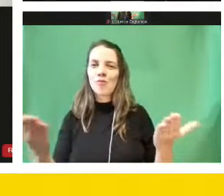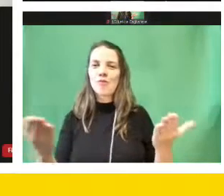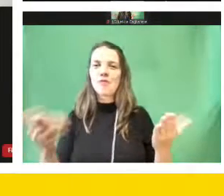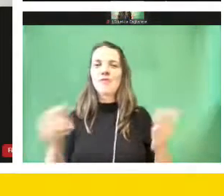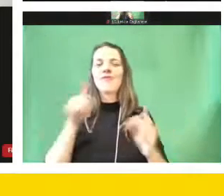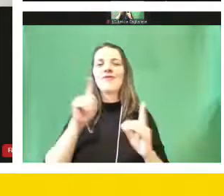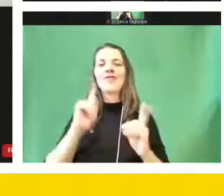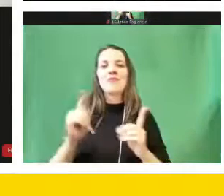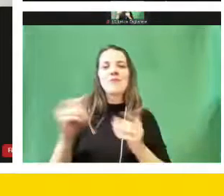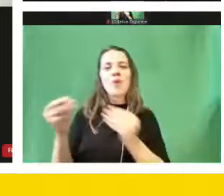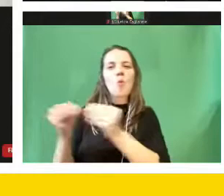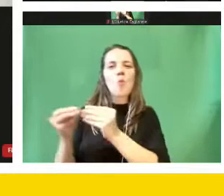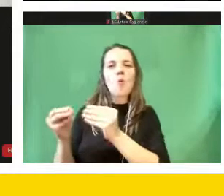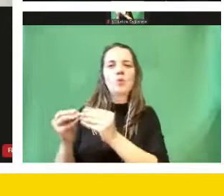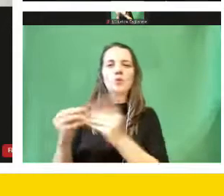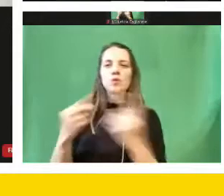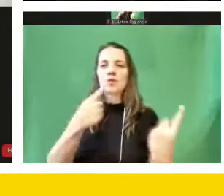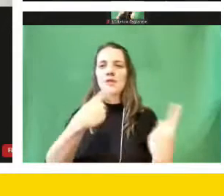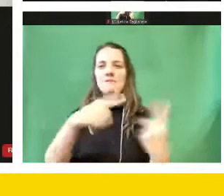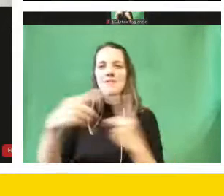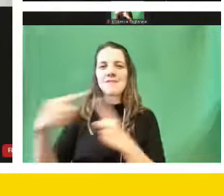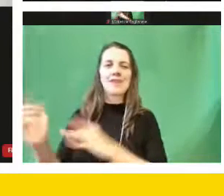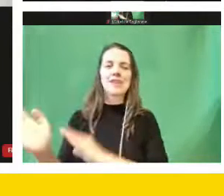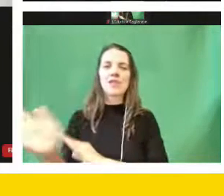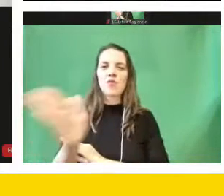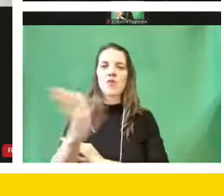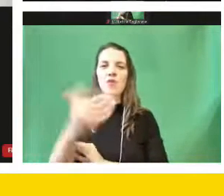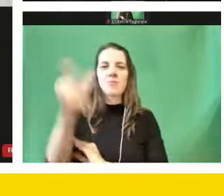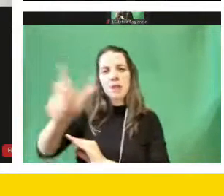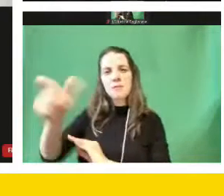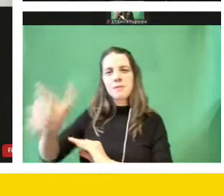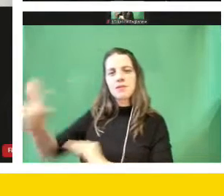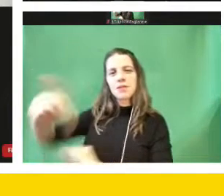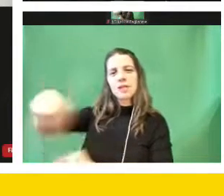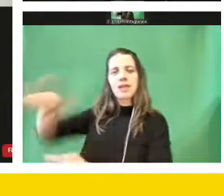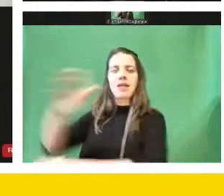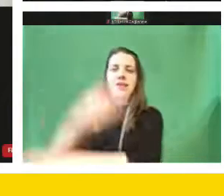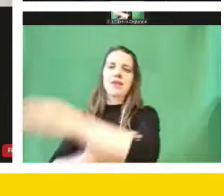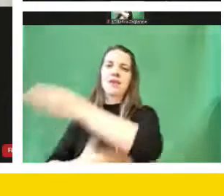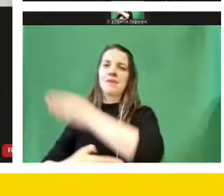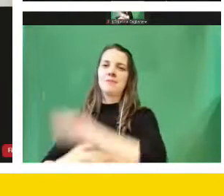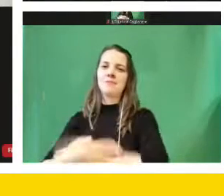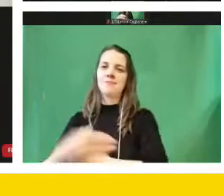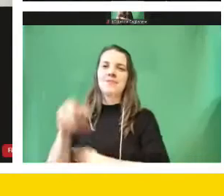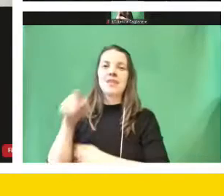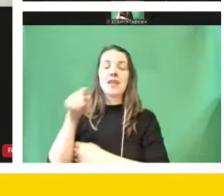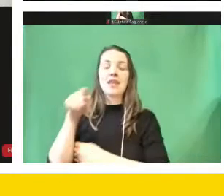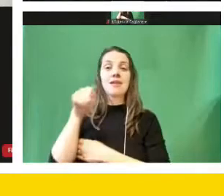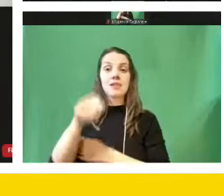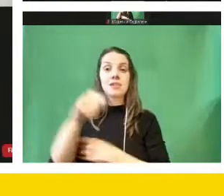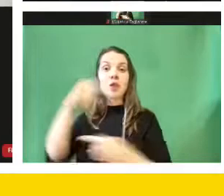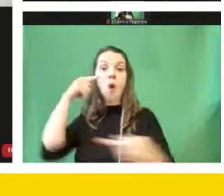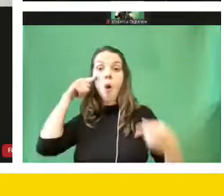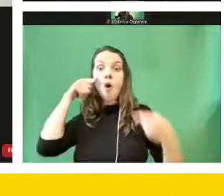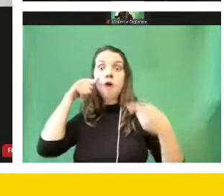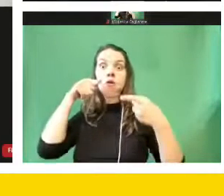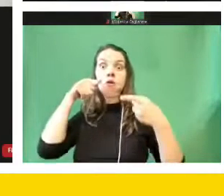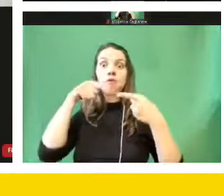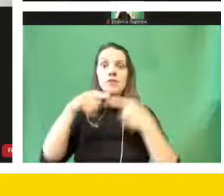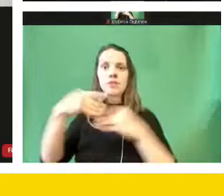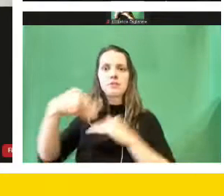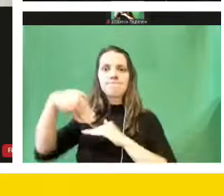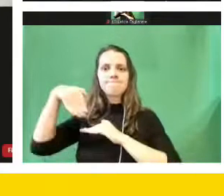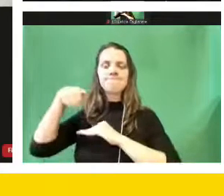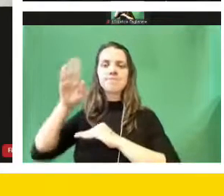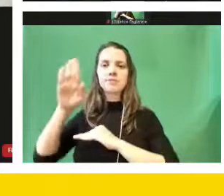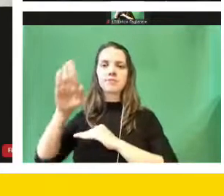de discapacidad, y ese creo que es el enorme reto que tenemos hoy todos los que trabajamos en discapacidad. Sacar de